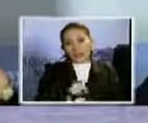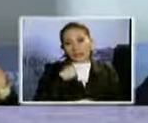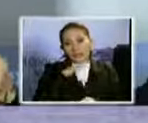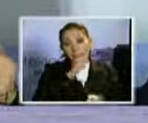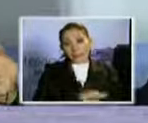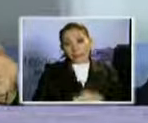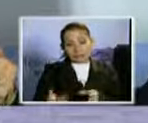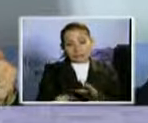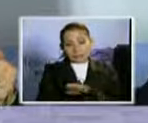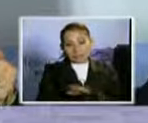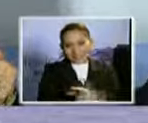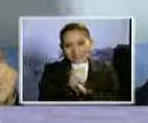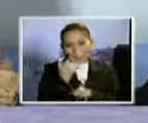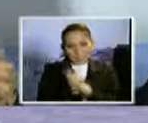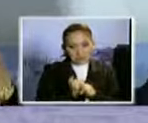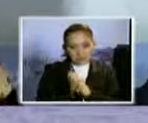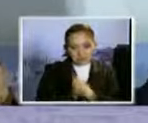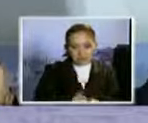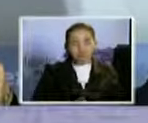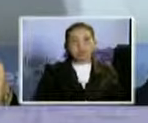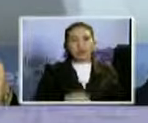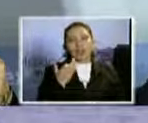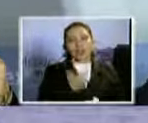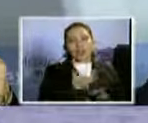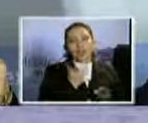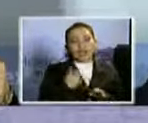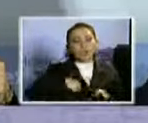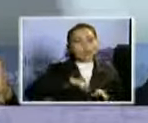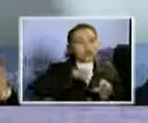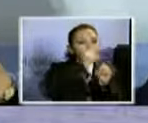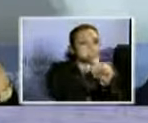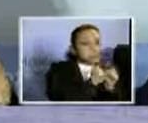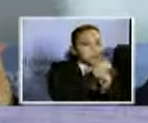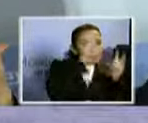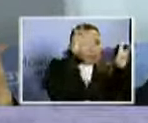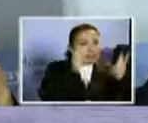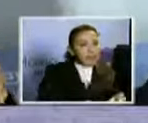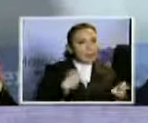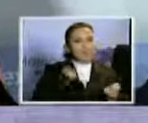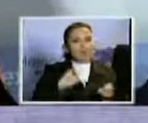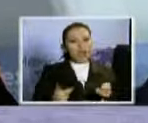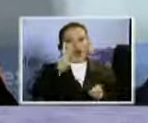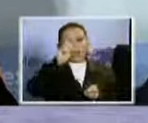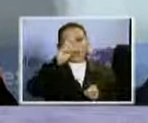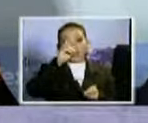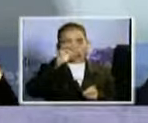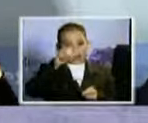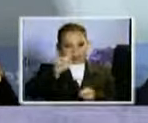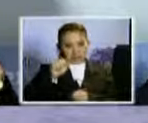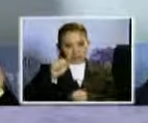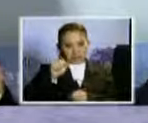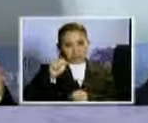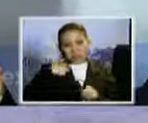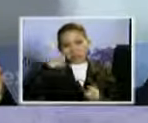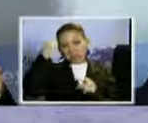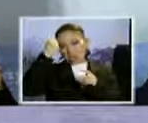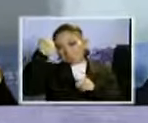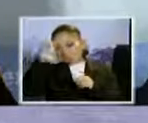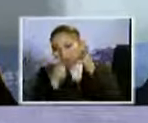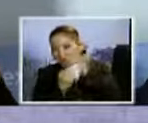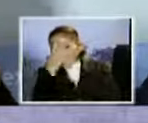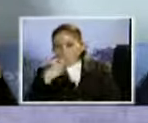tantos elementos que estamos investigando. También estamos investigando el tema de los drones, el tema de todas las tecnologías